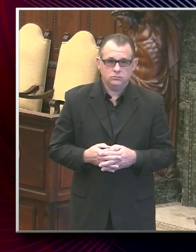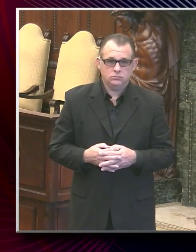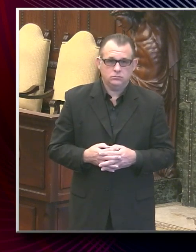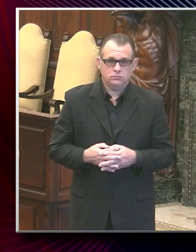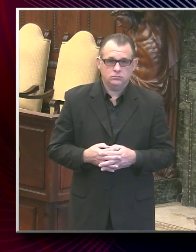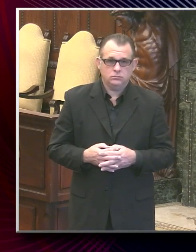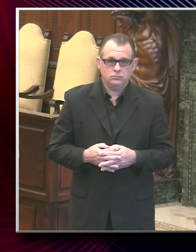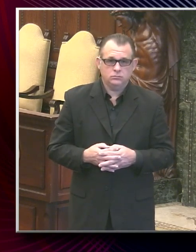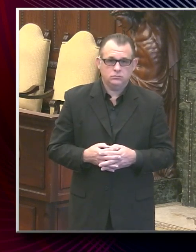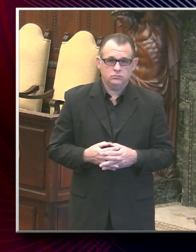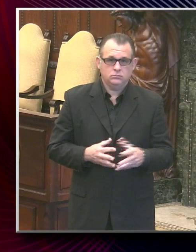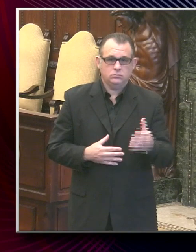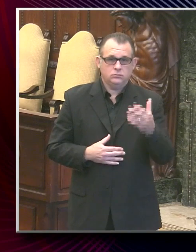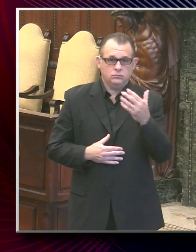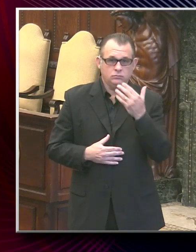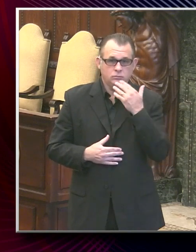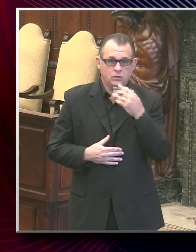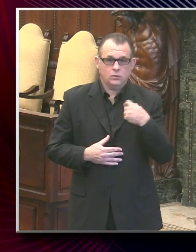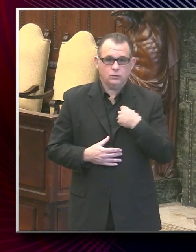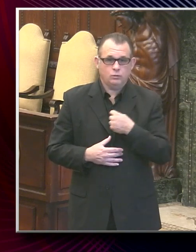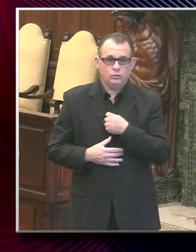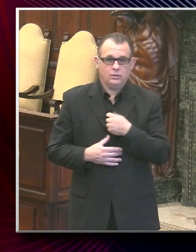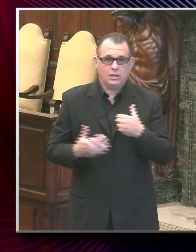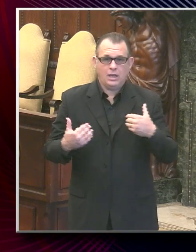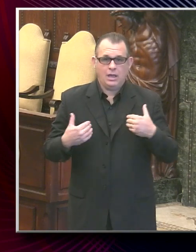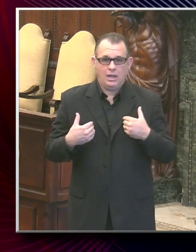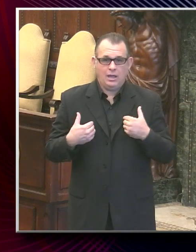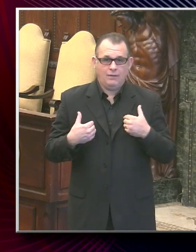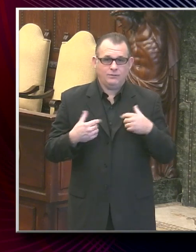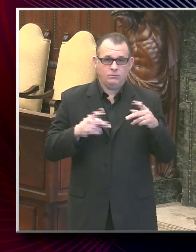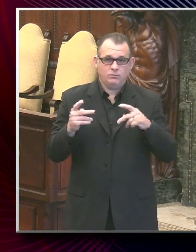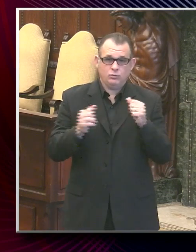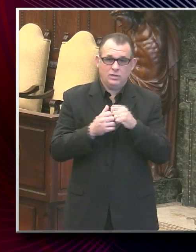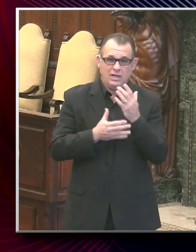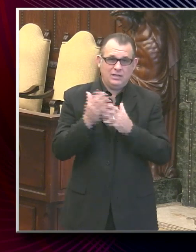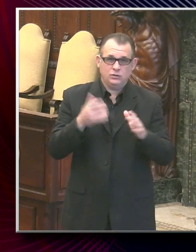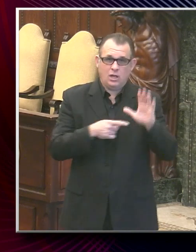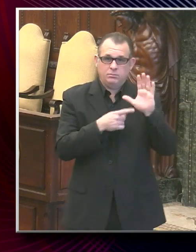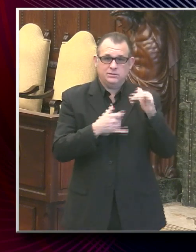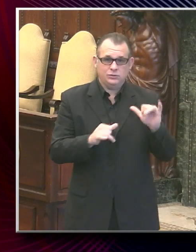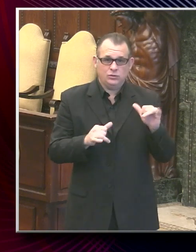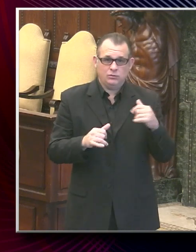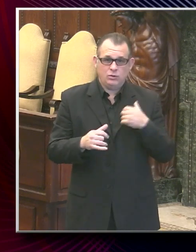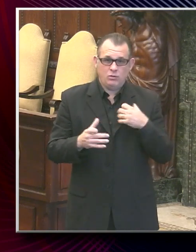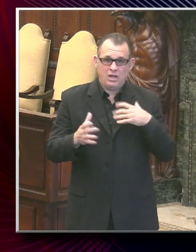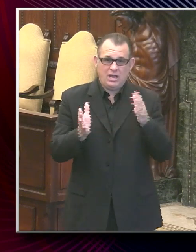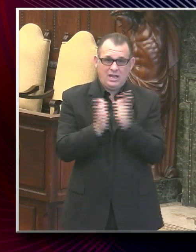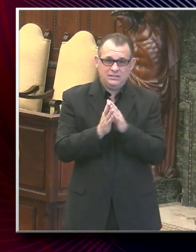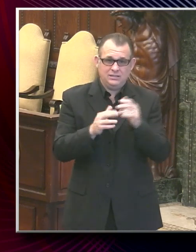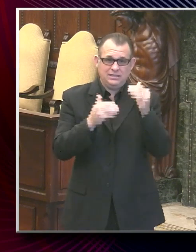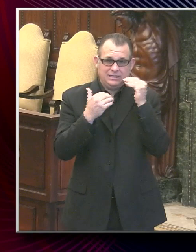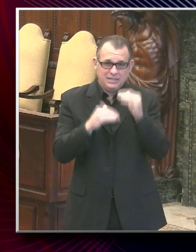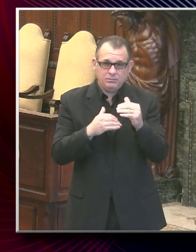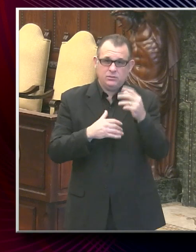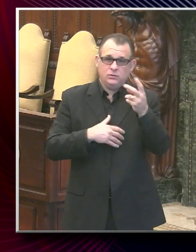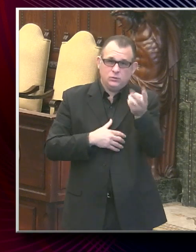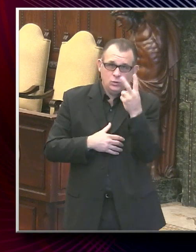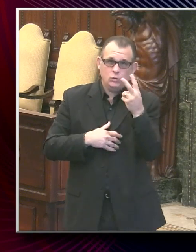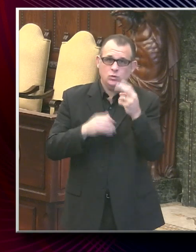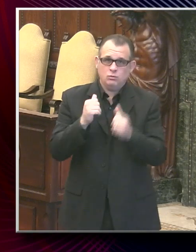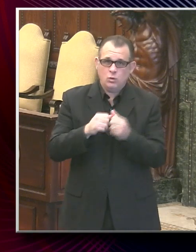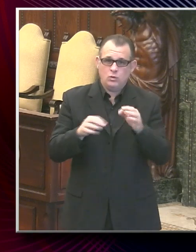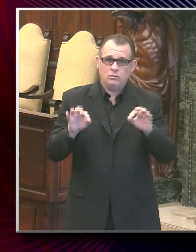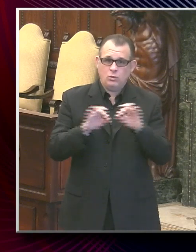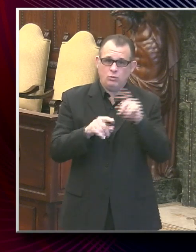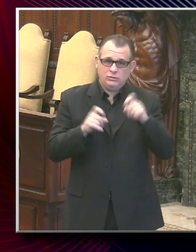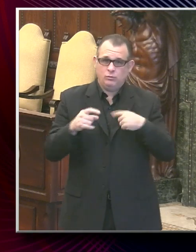Thank you all. We do have a number of folks with their hands still raised, so we would just like to ask that if you could limit it to your two most important questions so we can